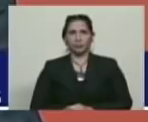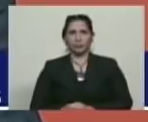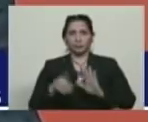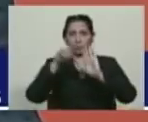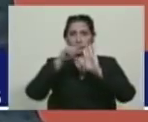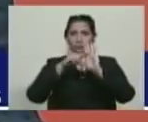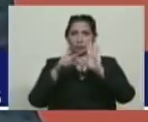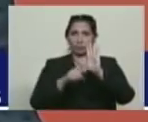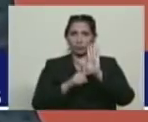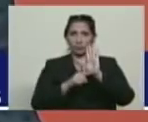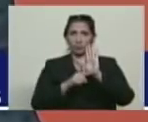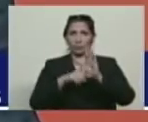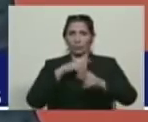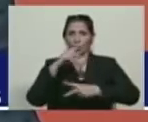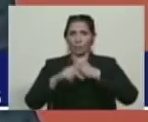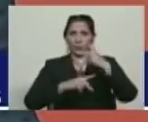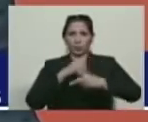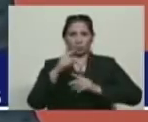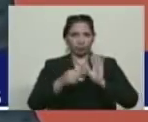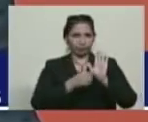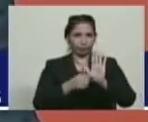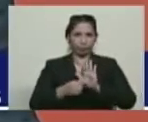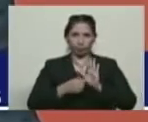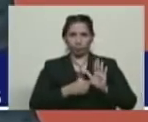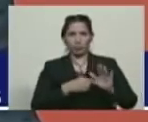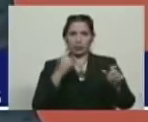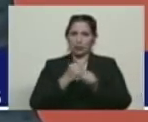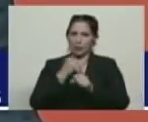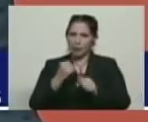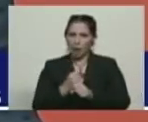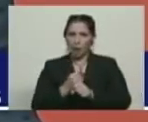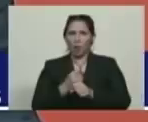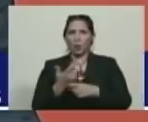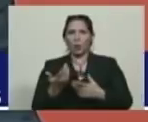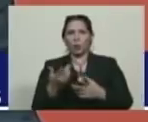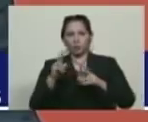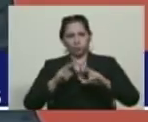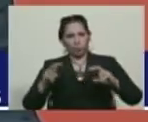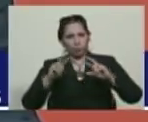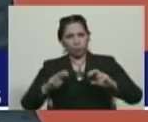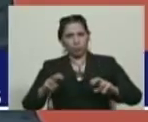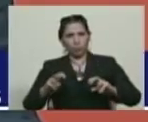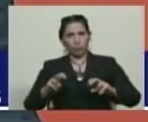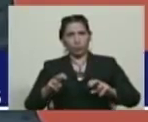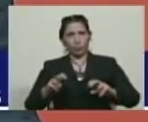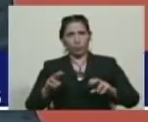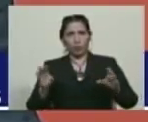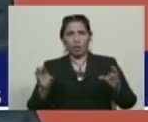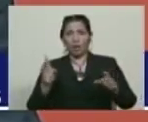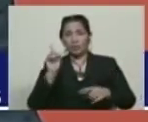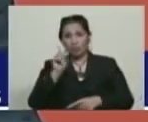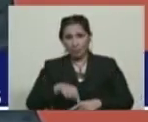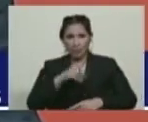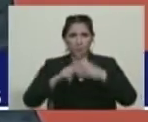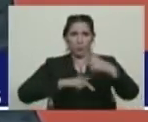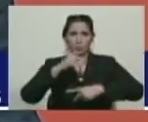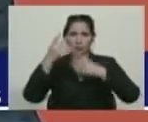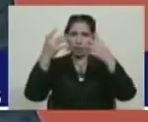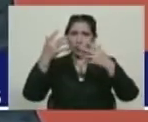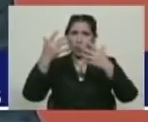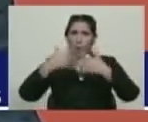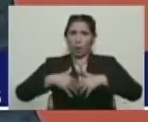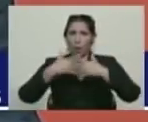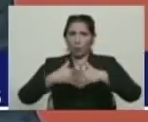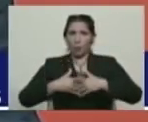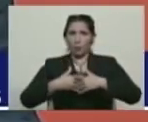fundamental en los procesos evidentemente logísticos operativos en consecuencia los procesos administrativos adecuados